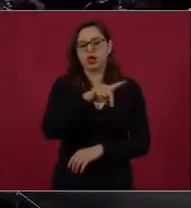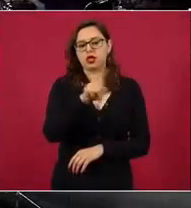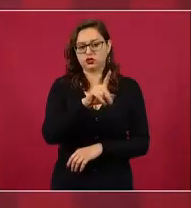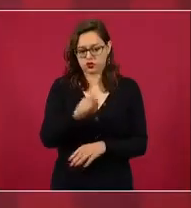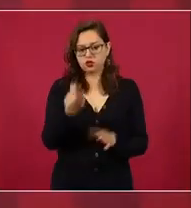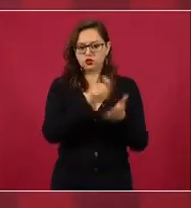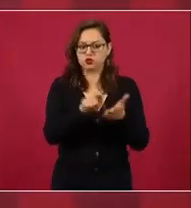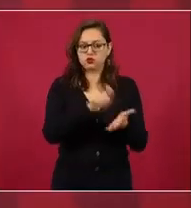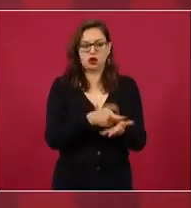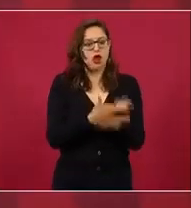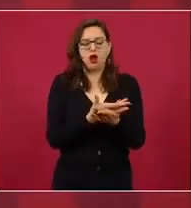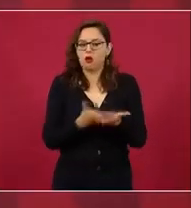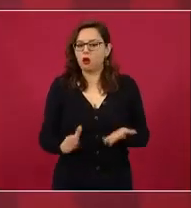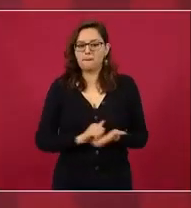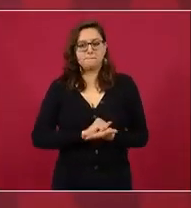Todos los demás,